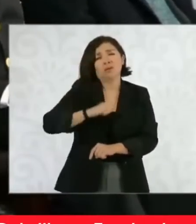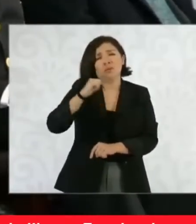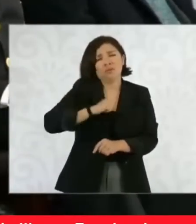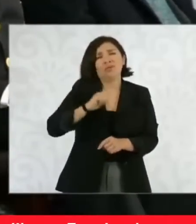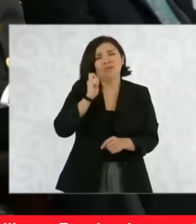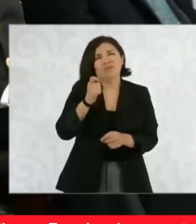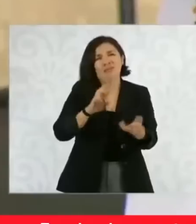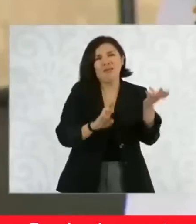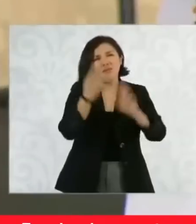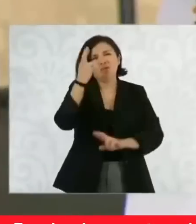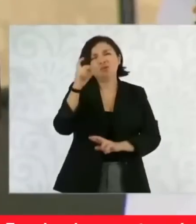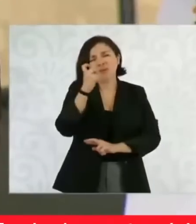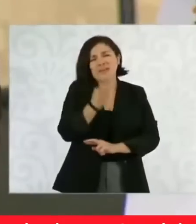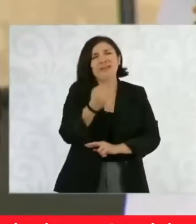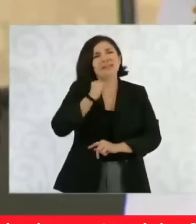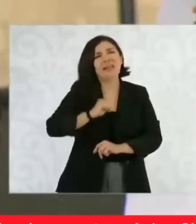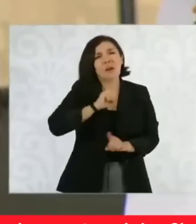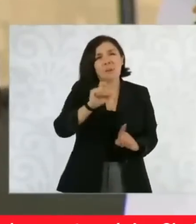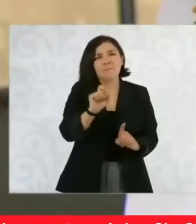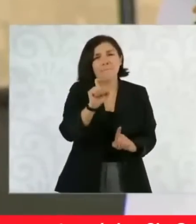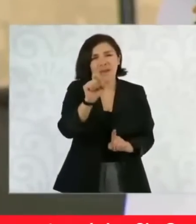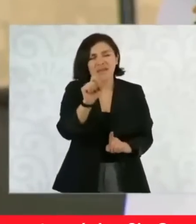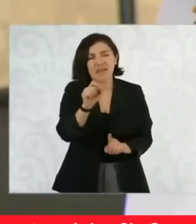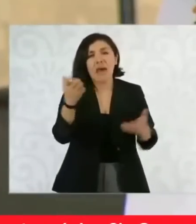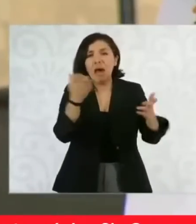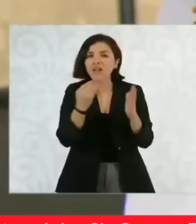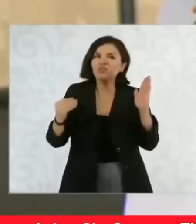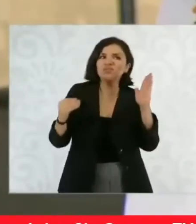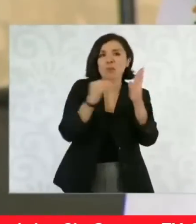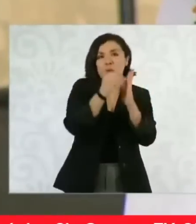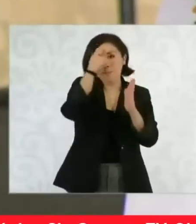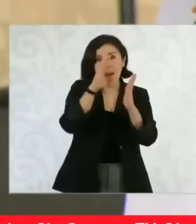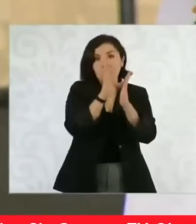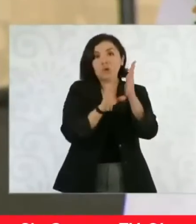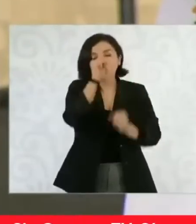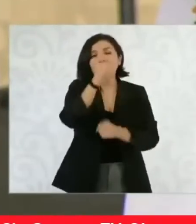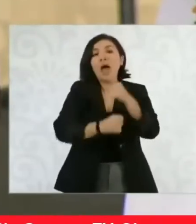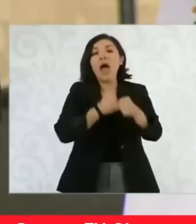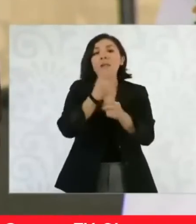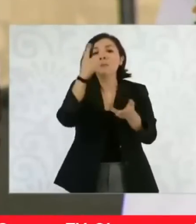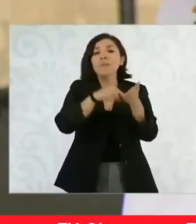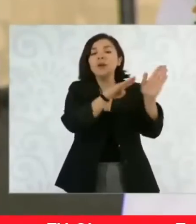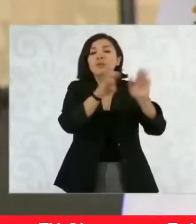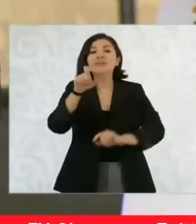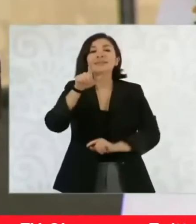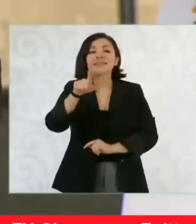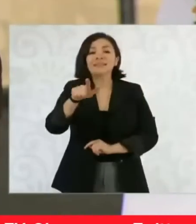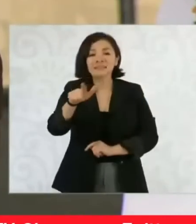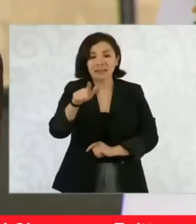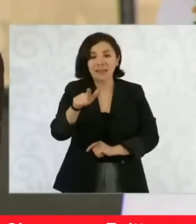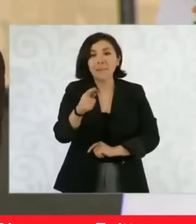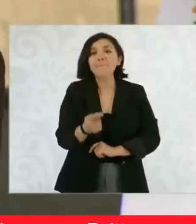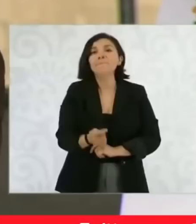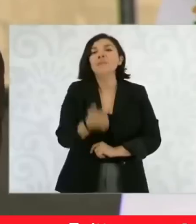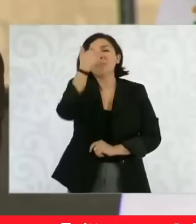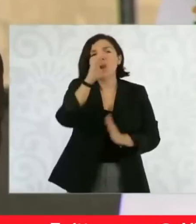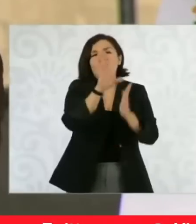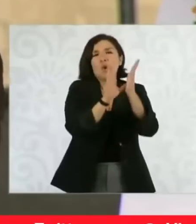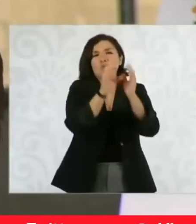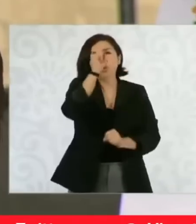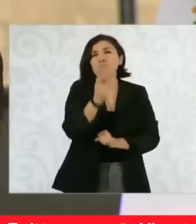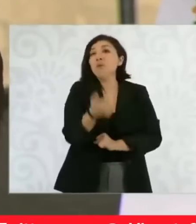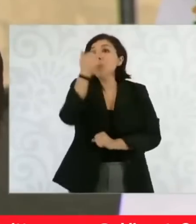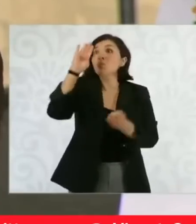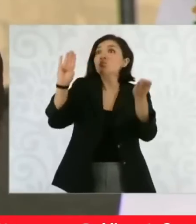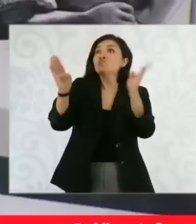del siglo XX y que originó la Constitución de 1917, primera Carta Magna del